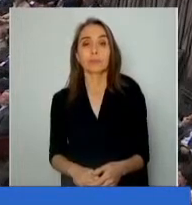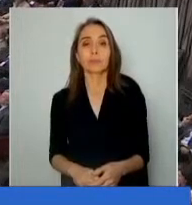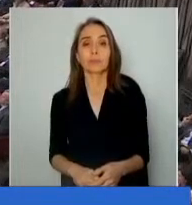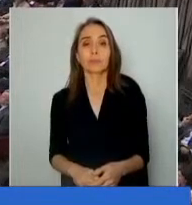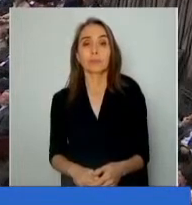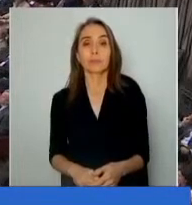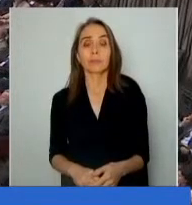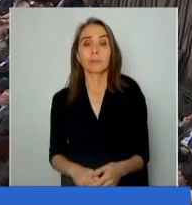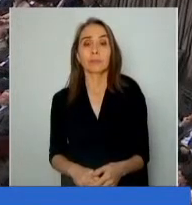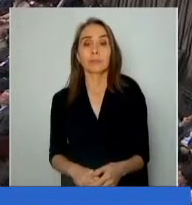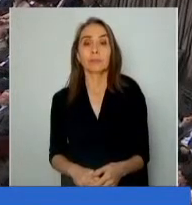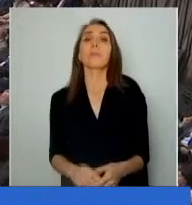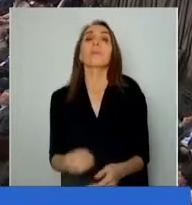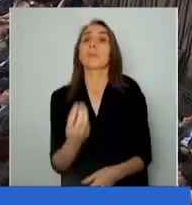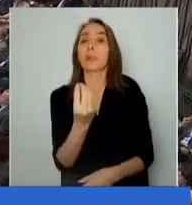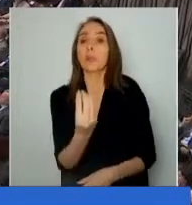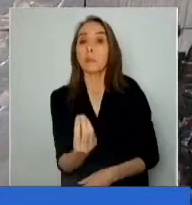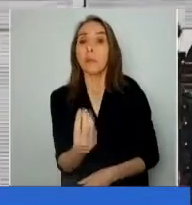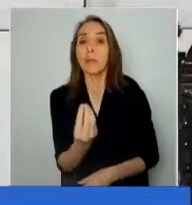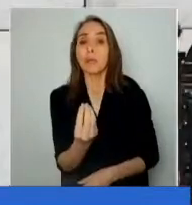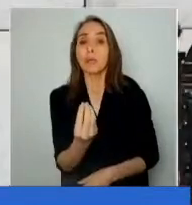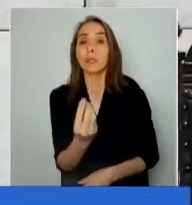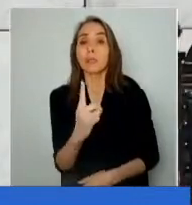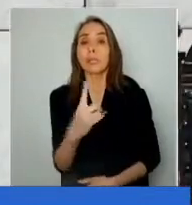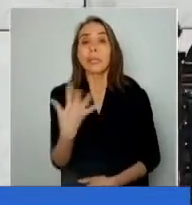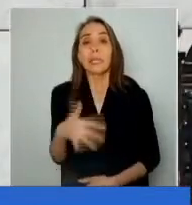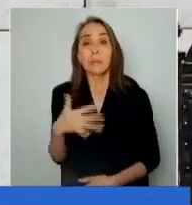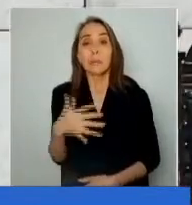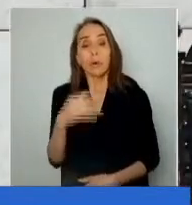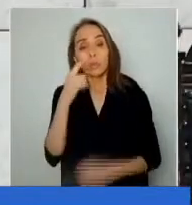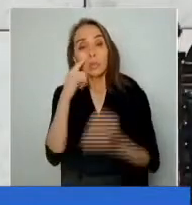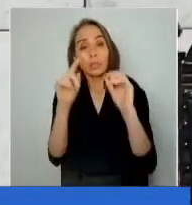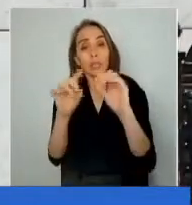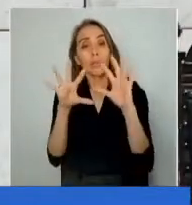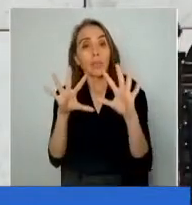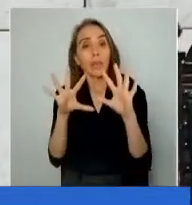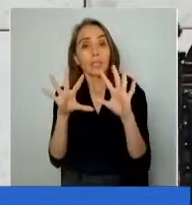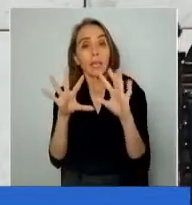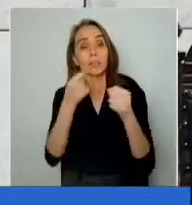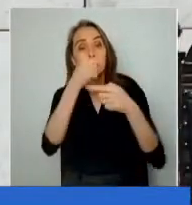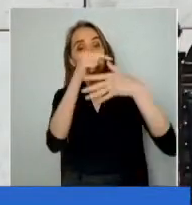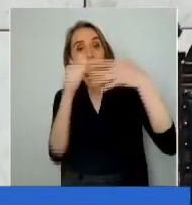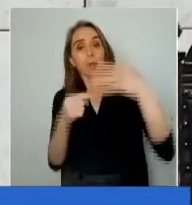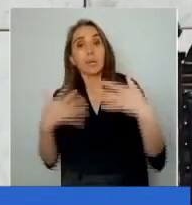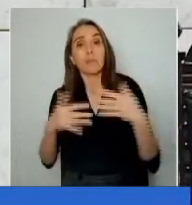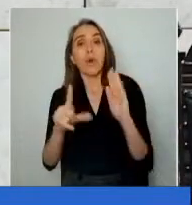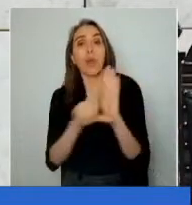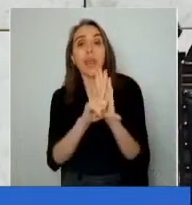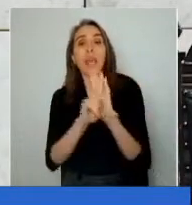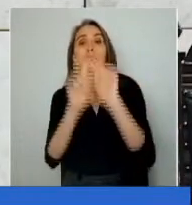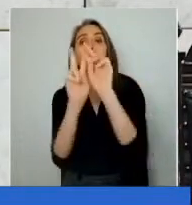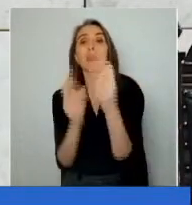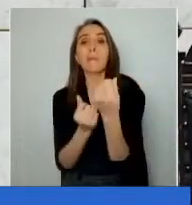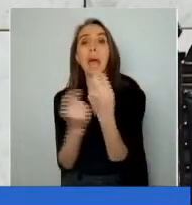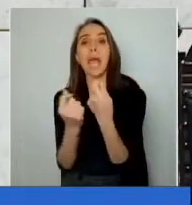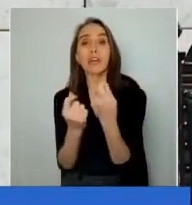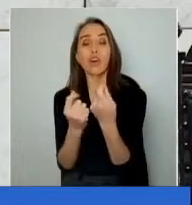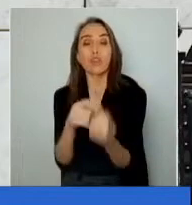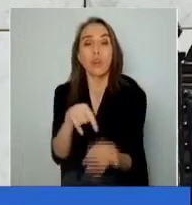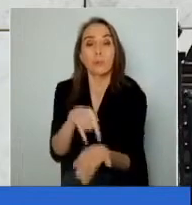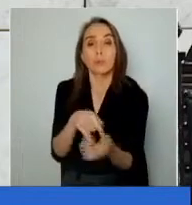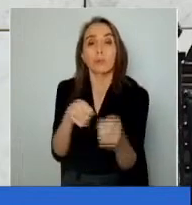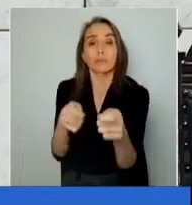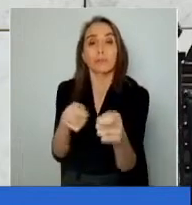bien es importante destacar importantísimas leyes de carácter económico que se han forjado bajo este periodo